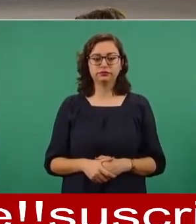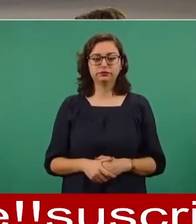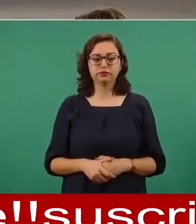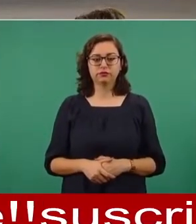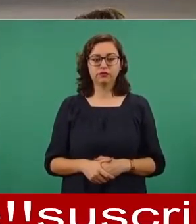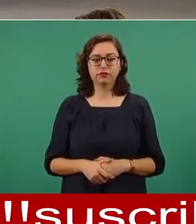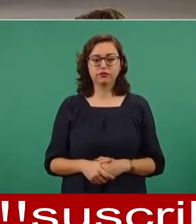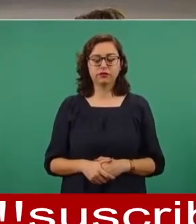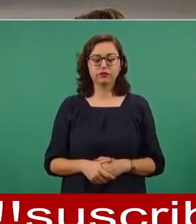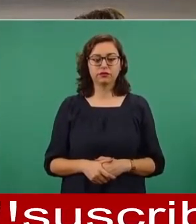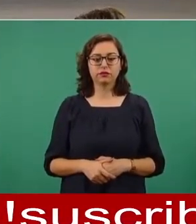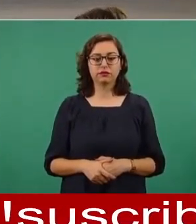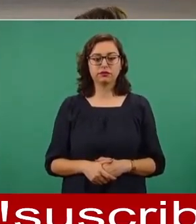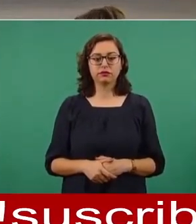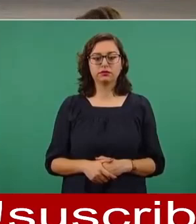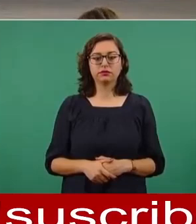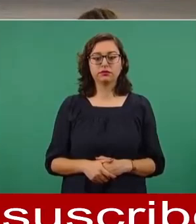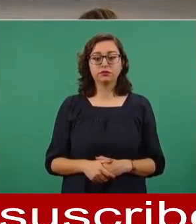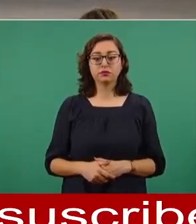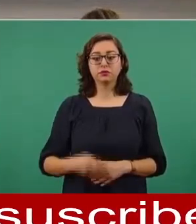Este es el presidente Biden.